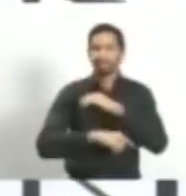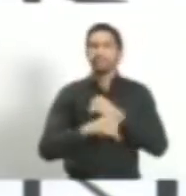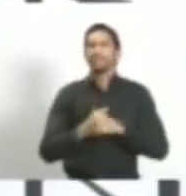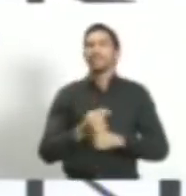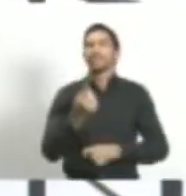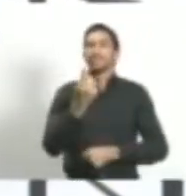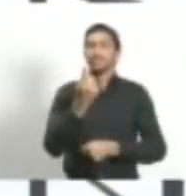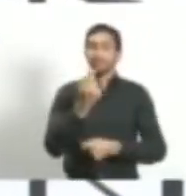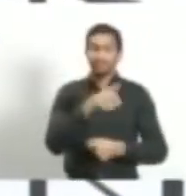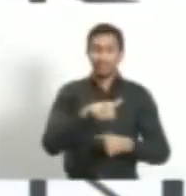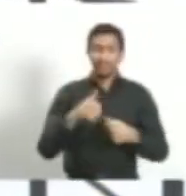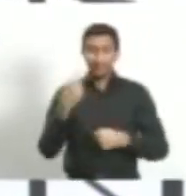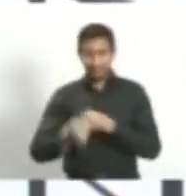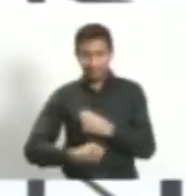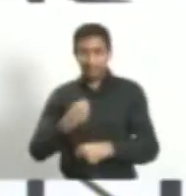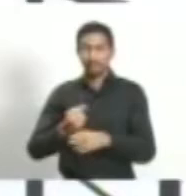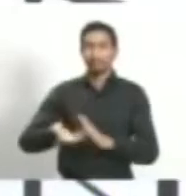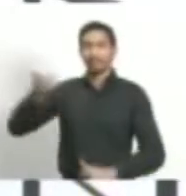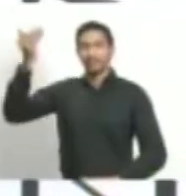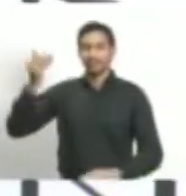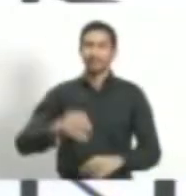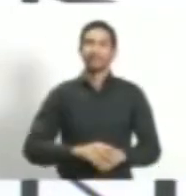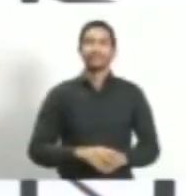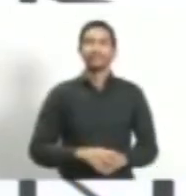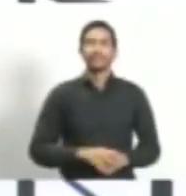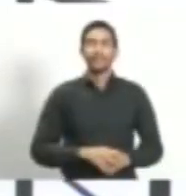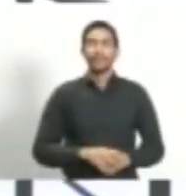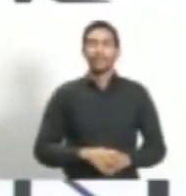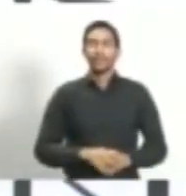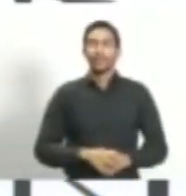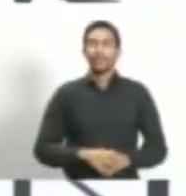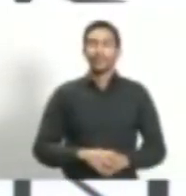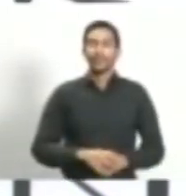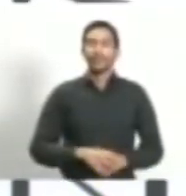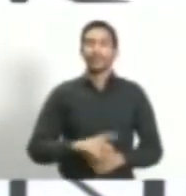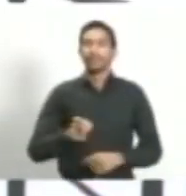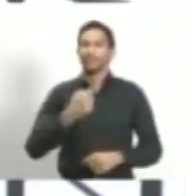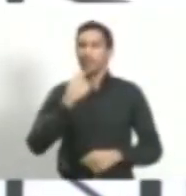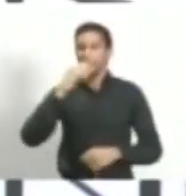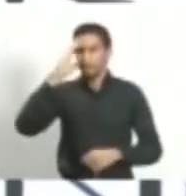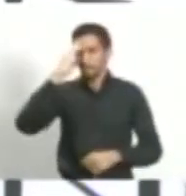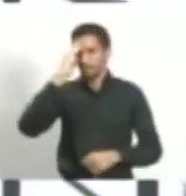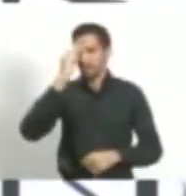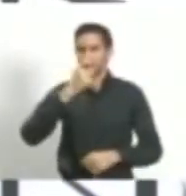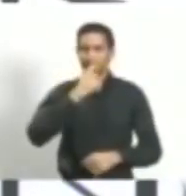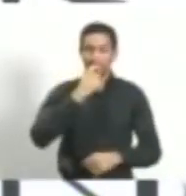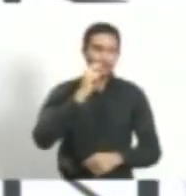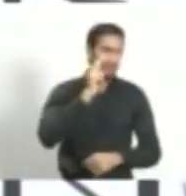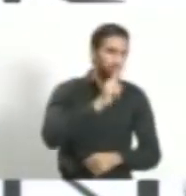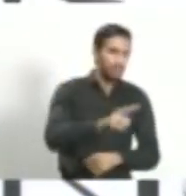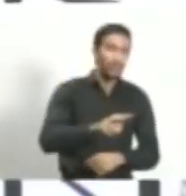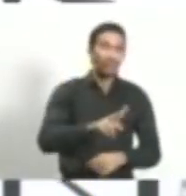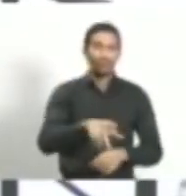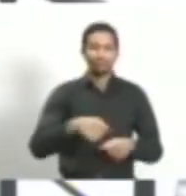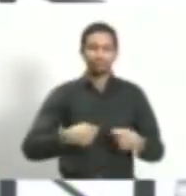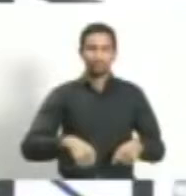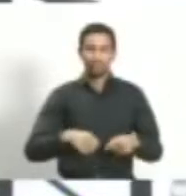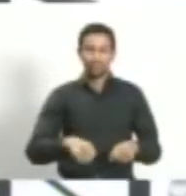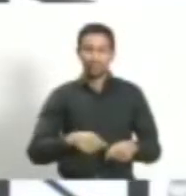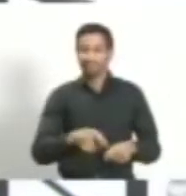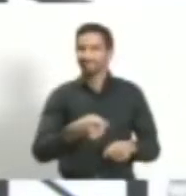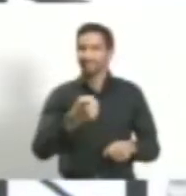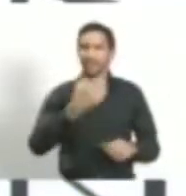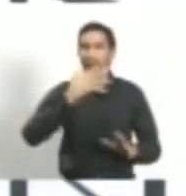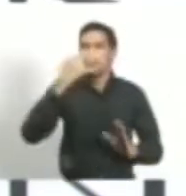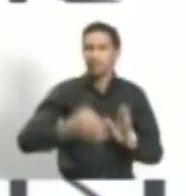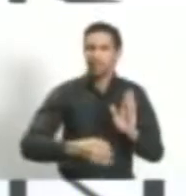de 44.000 infracciones se han colocado por medio de la Policía de Tránsito a aquellos conductores de motocicleta que incumplen las normas de tránsito